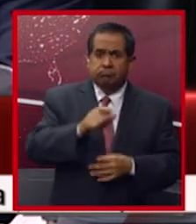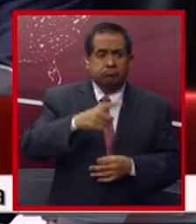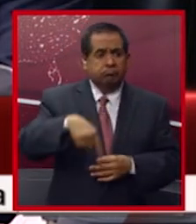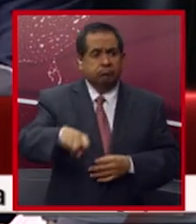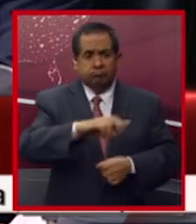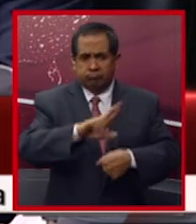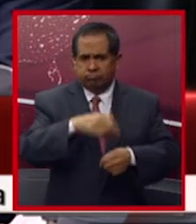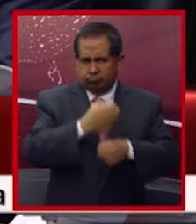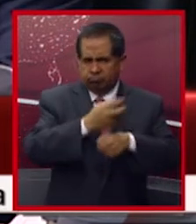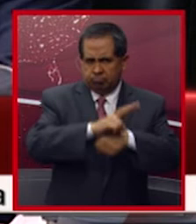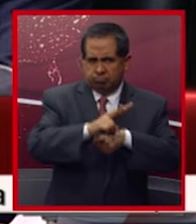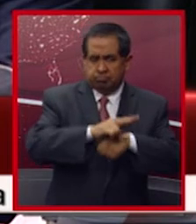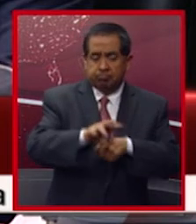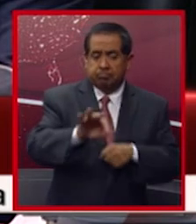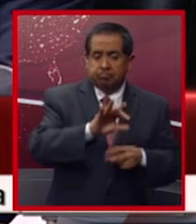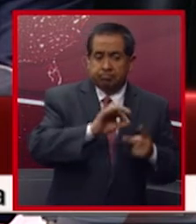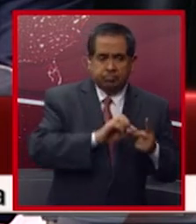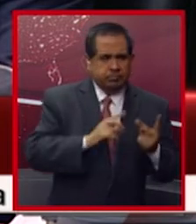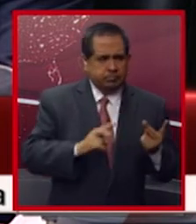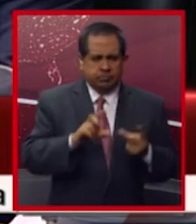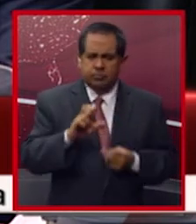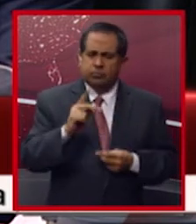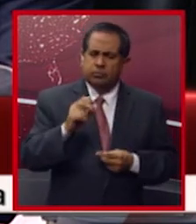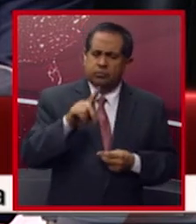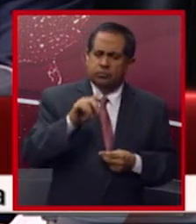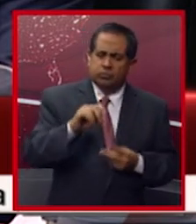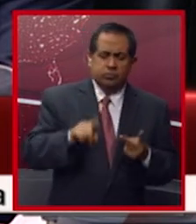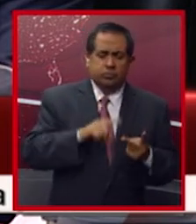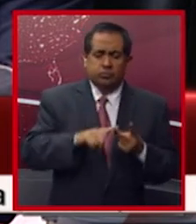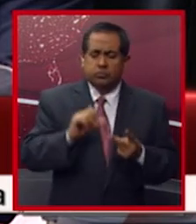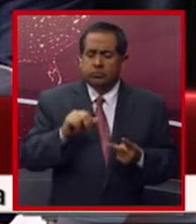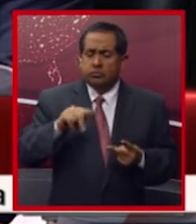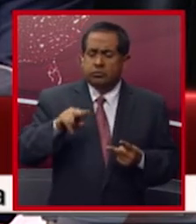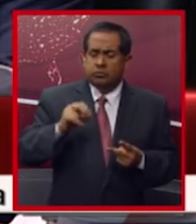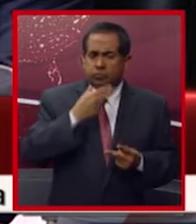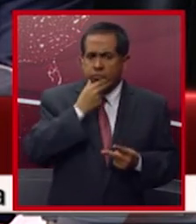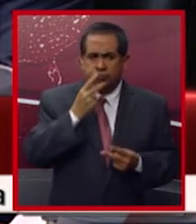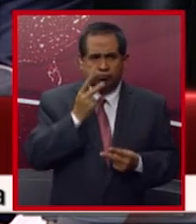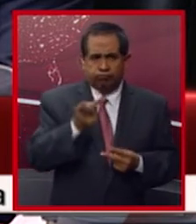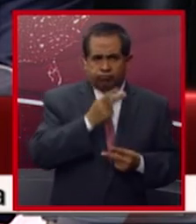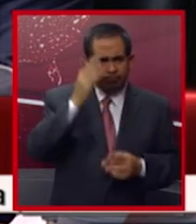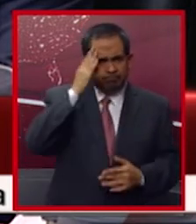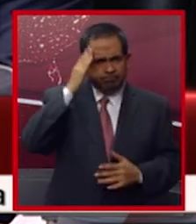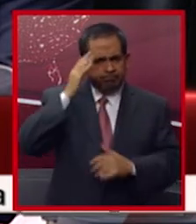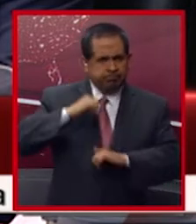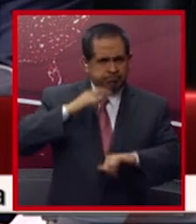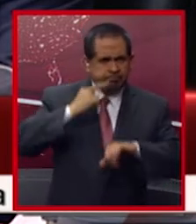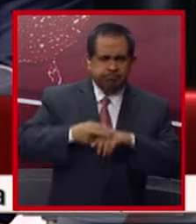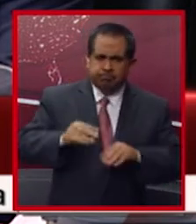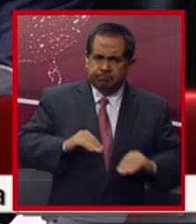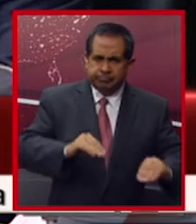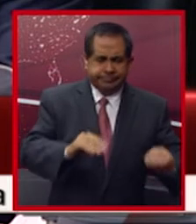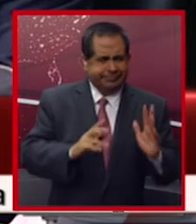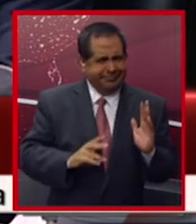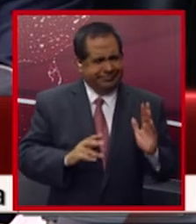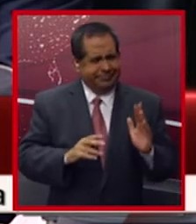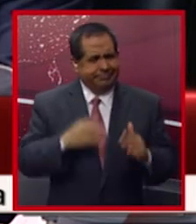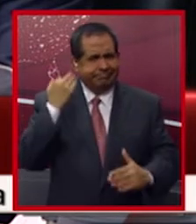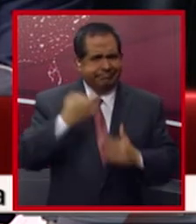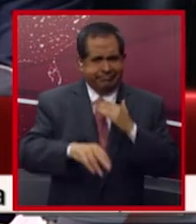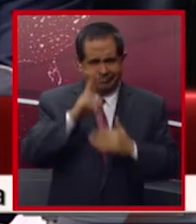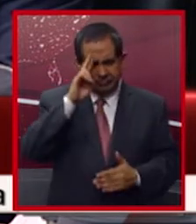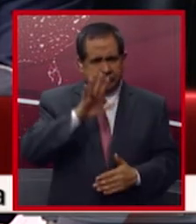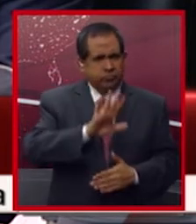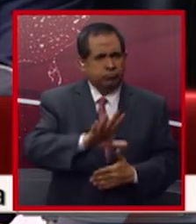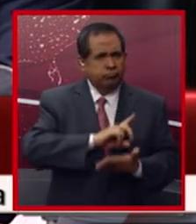República Bolivariana de Venezuela y Leopoldo López y Antonio Ledesma, líderes de la oposición, al suponer una violación a sus derechos